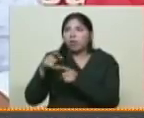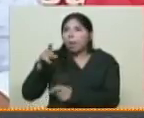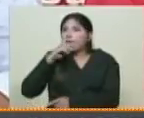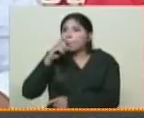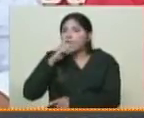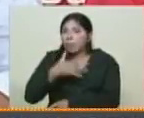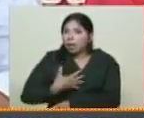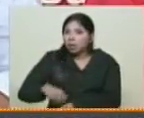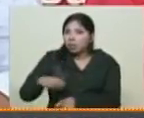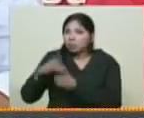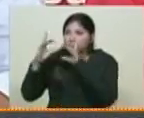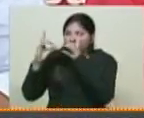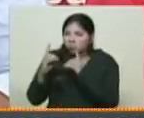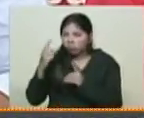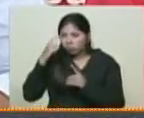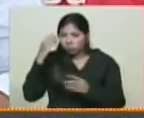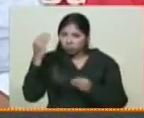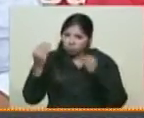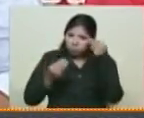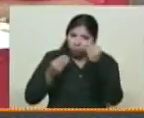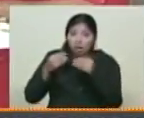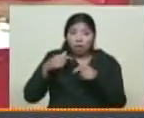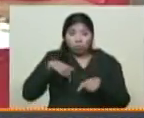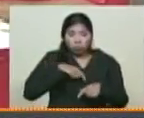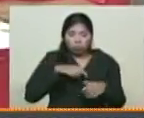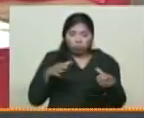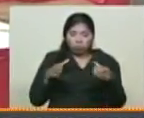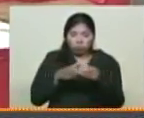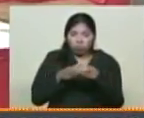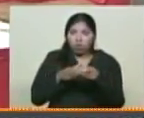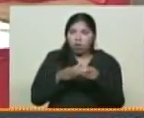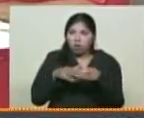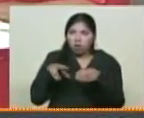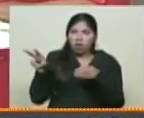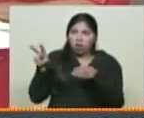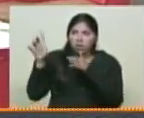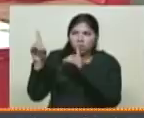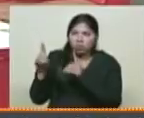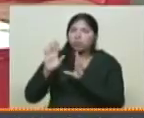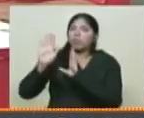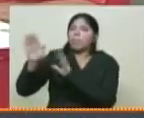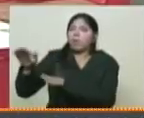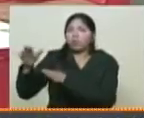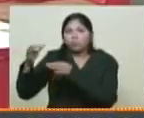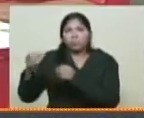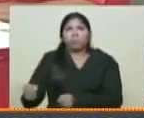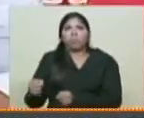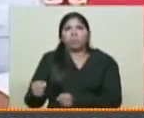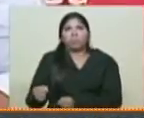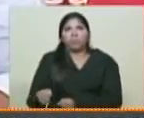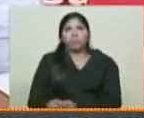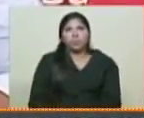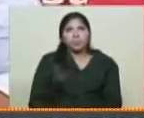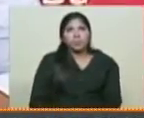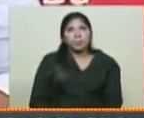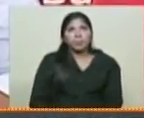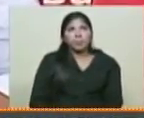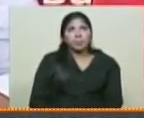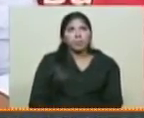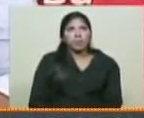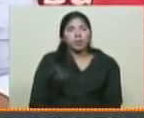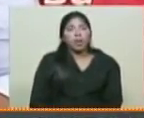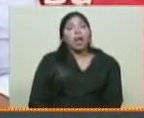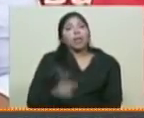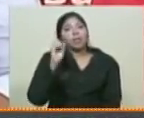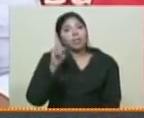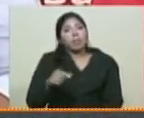cual nosotros desde el Partido Socialista Unido de Venezuela respaldamos firmemente. De igual manera, nosotros